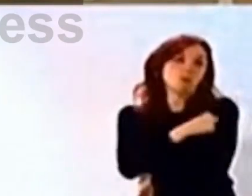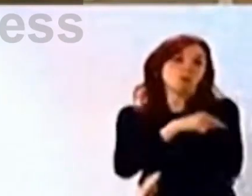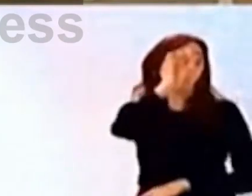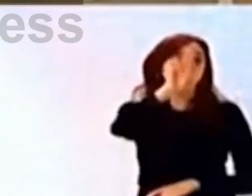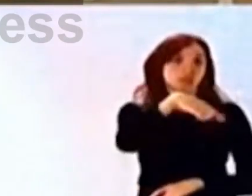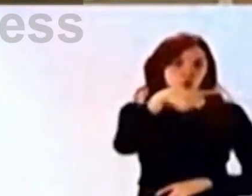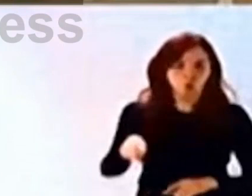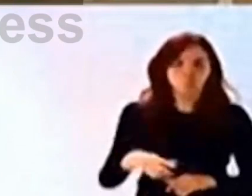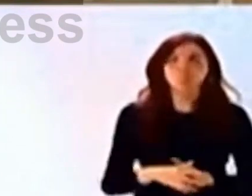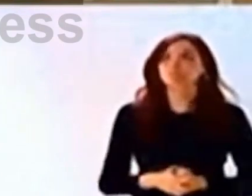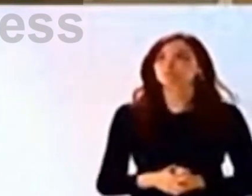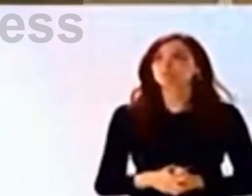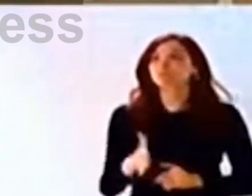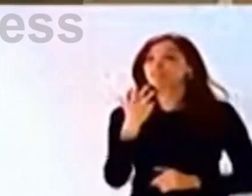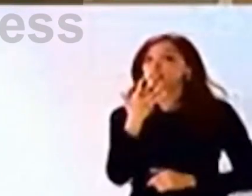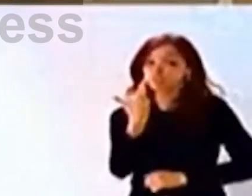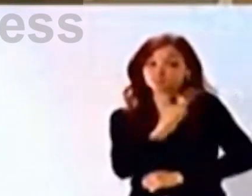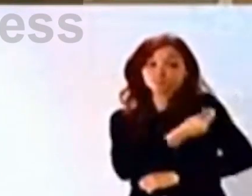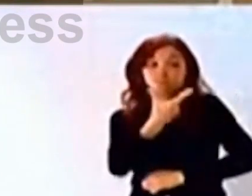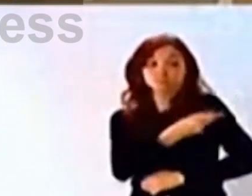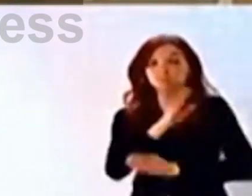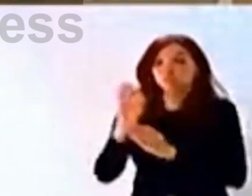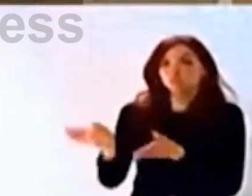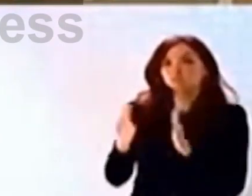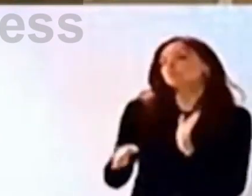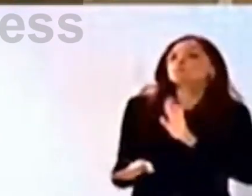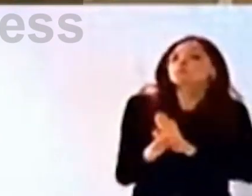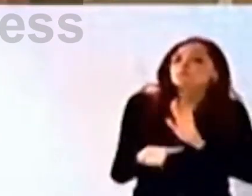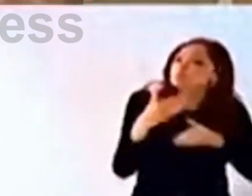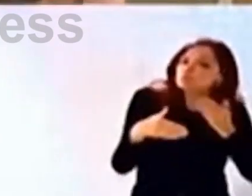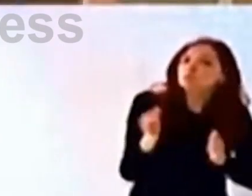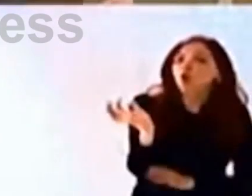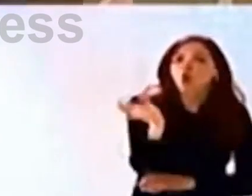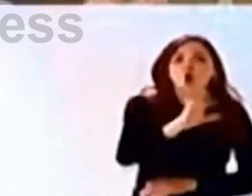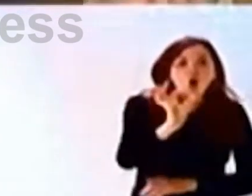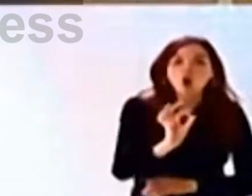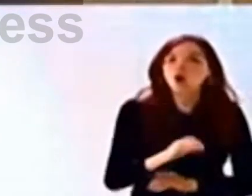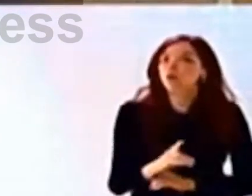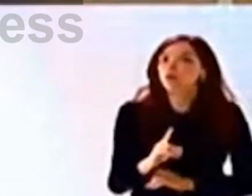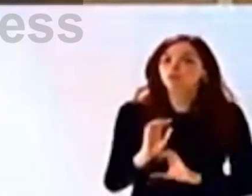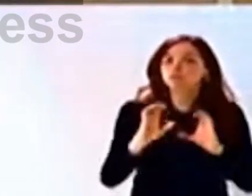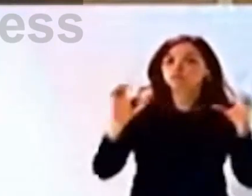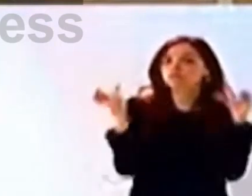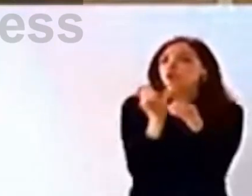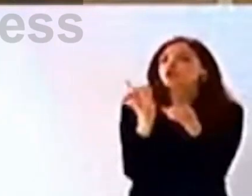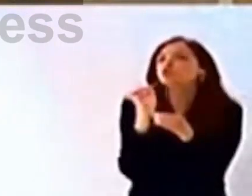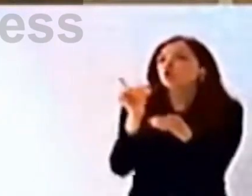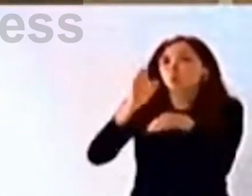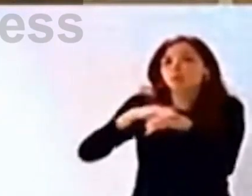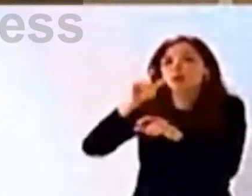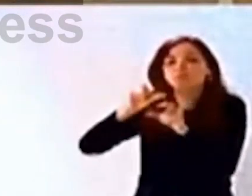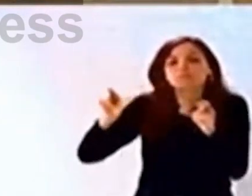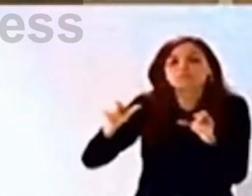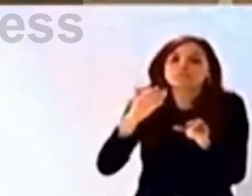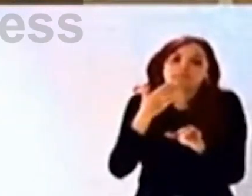si la vacuna se puede seguir administrando normalmente o hay que destinarla a un subgrupo de la población para